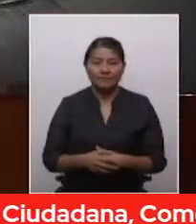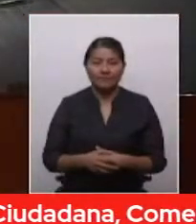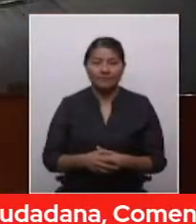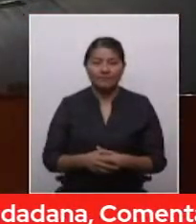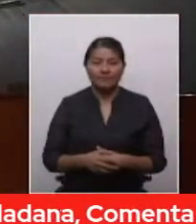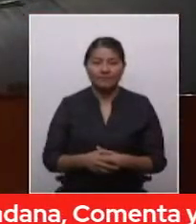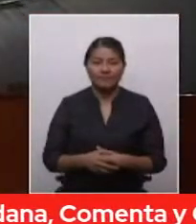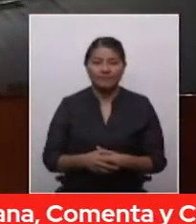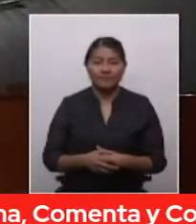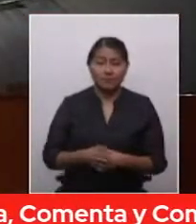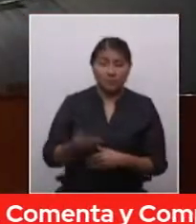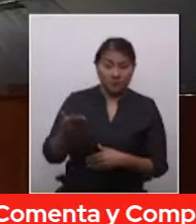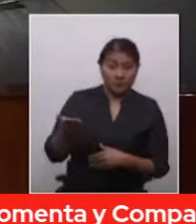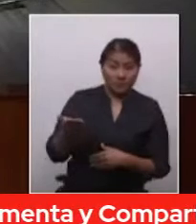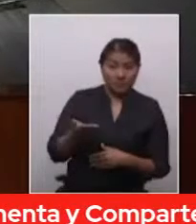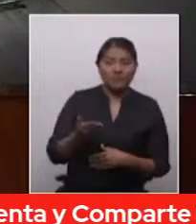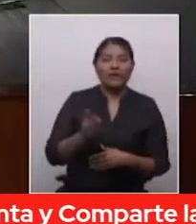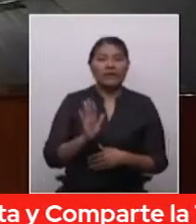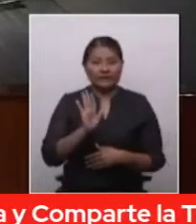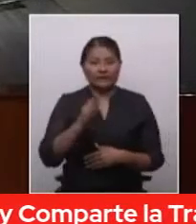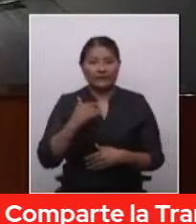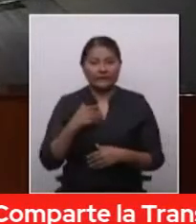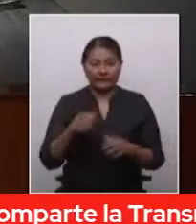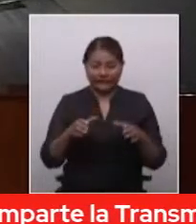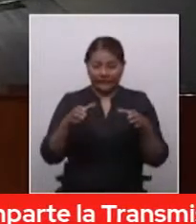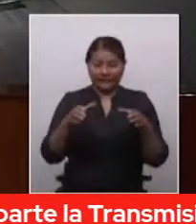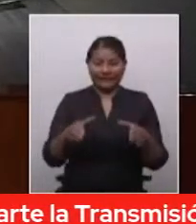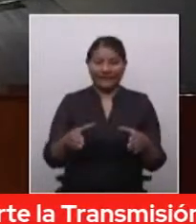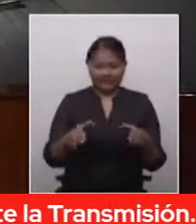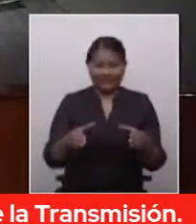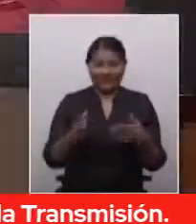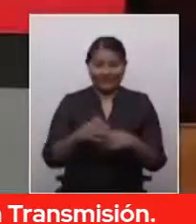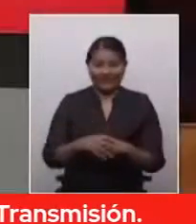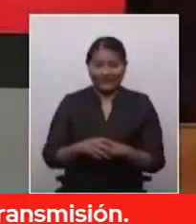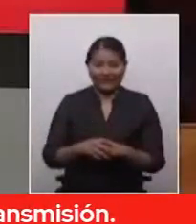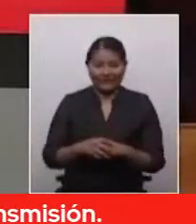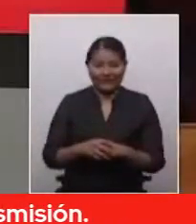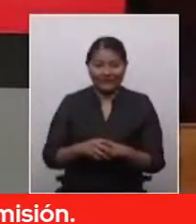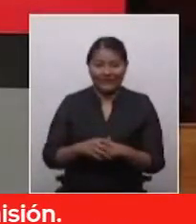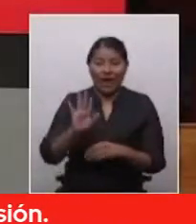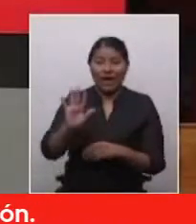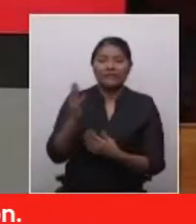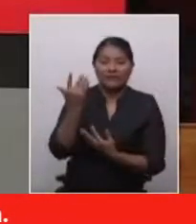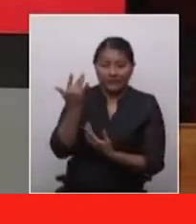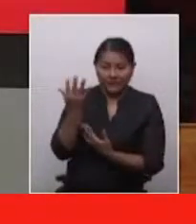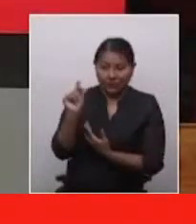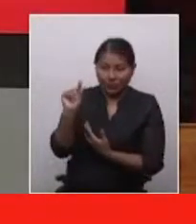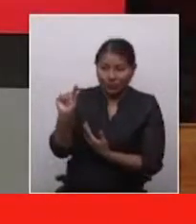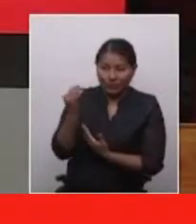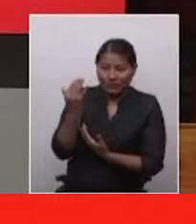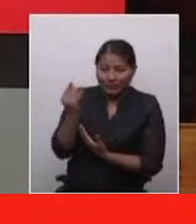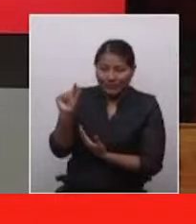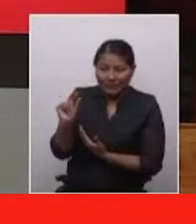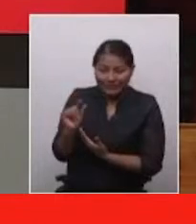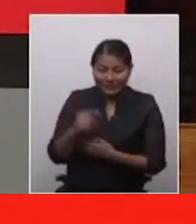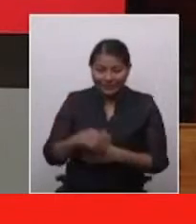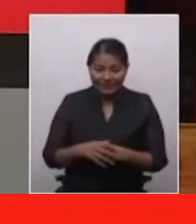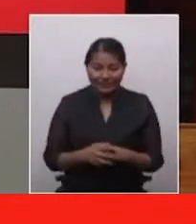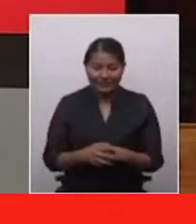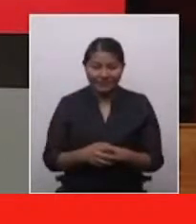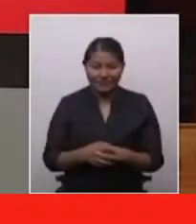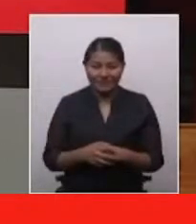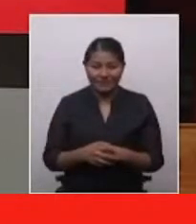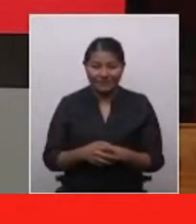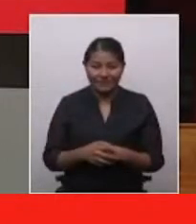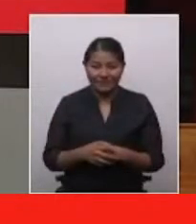Señora. Sí, tenía que poner el taburete. Ah, ya, ok. Esperamos entonces un momentito, por favor.